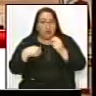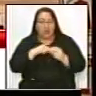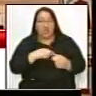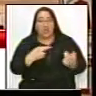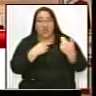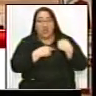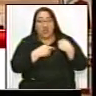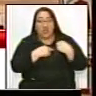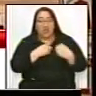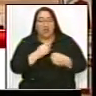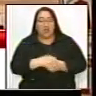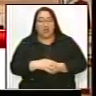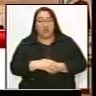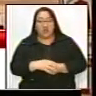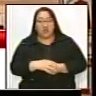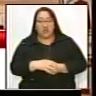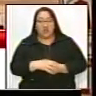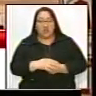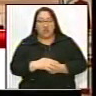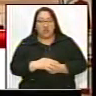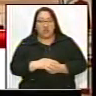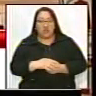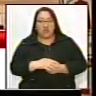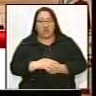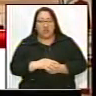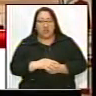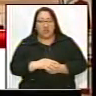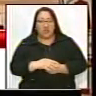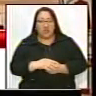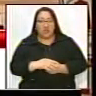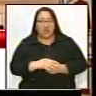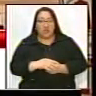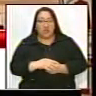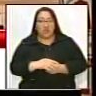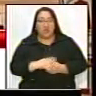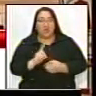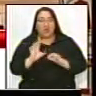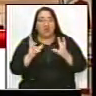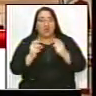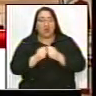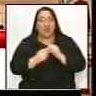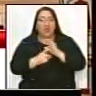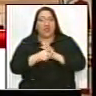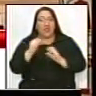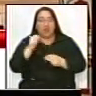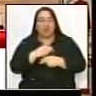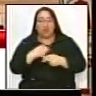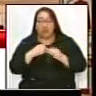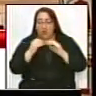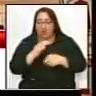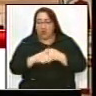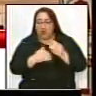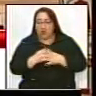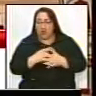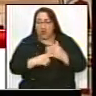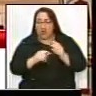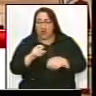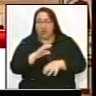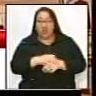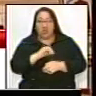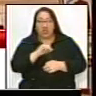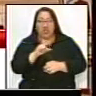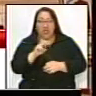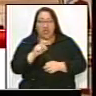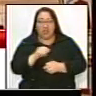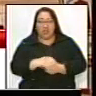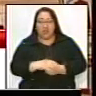a DESODER, es una asociación no gubernamental de derechos humanos, justamente de lo que la doctora Jenny